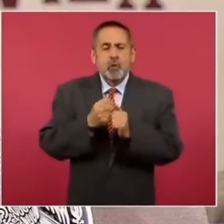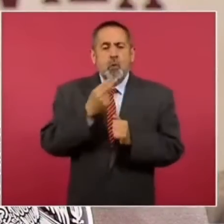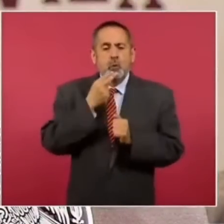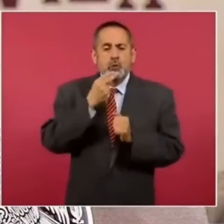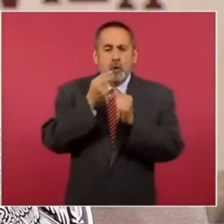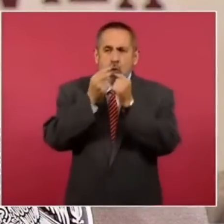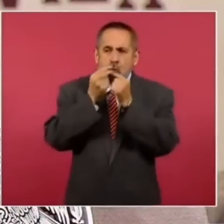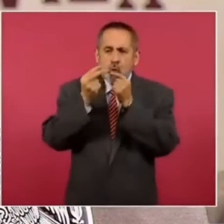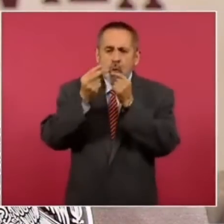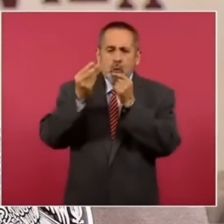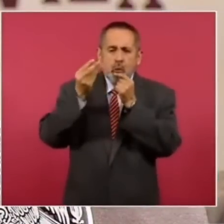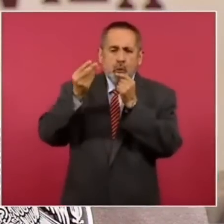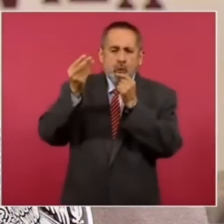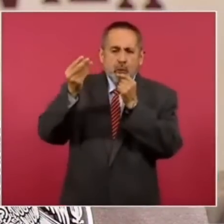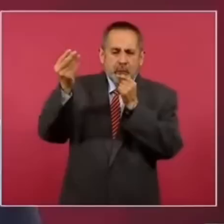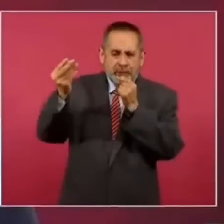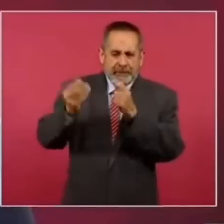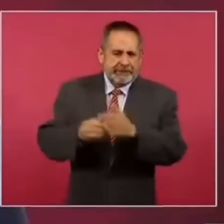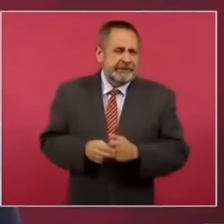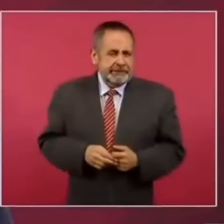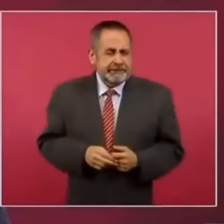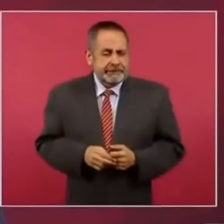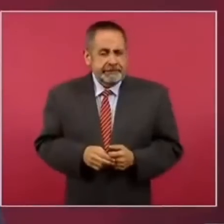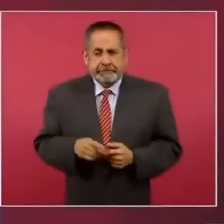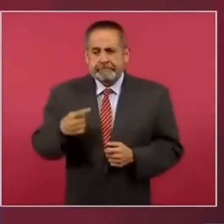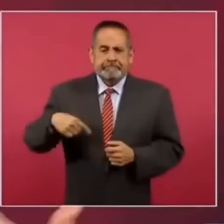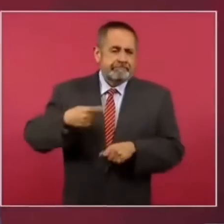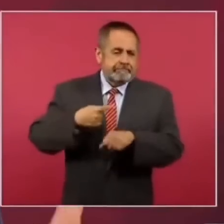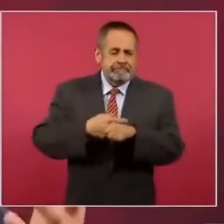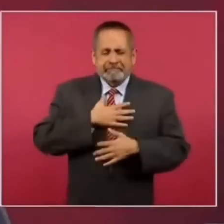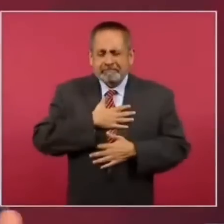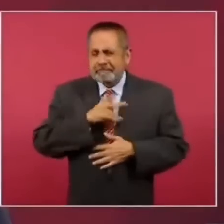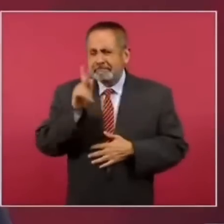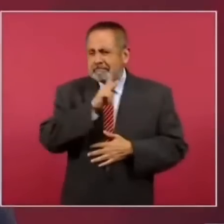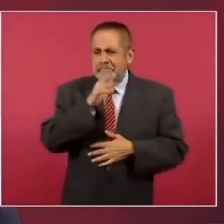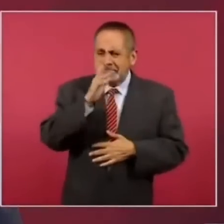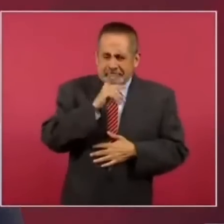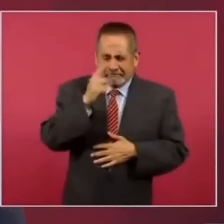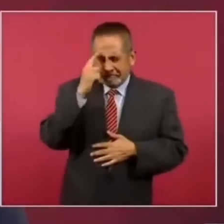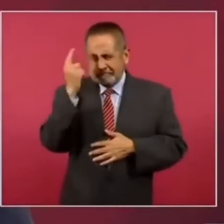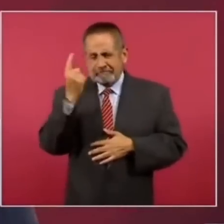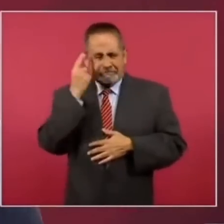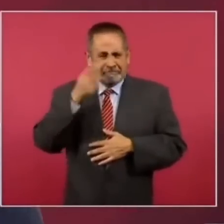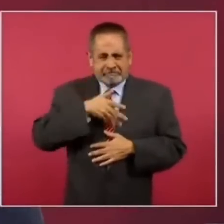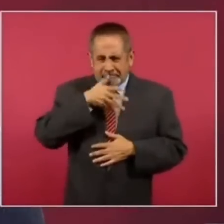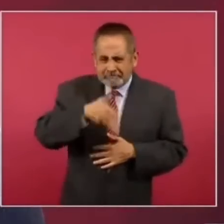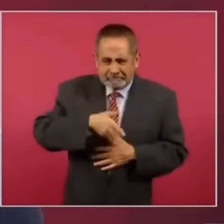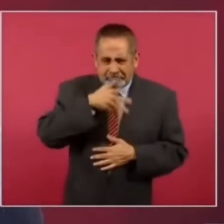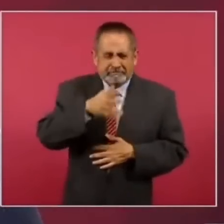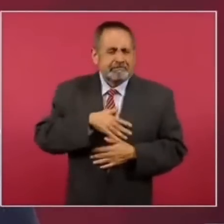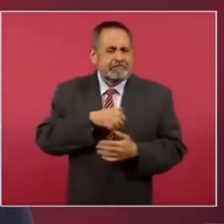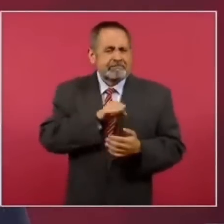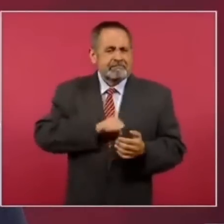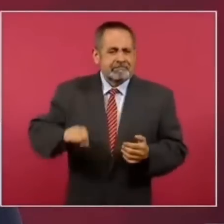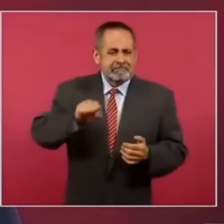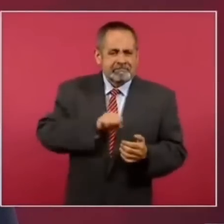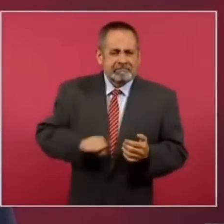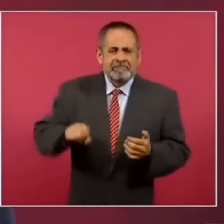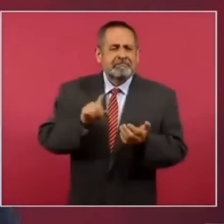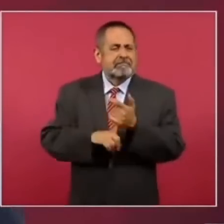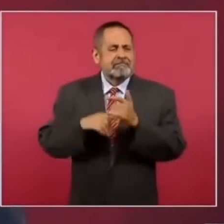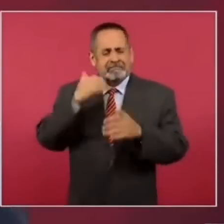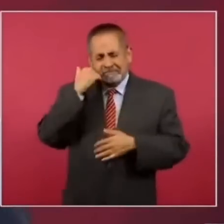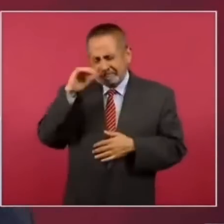cigarrillos electrónicos. Tos, dificultad respiratoria, dolor en el pecho, náusea, vómito, dolor de estómago, diarrea, fiebre,